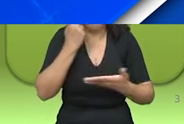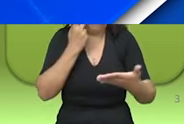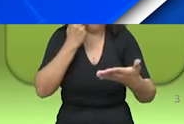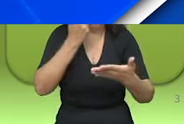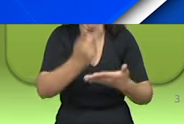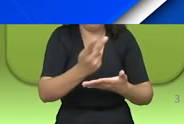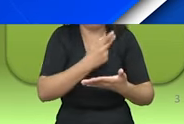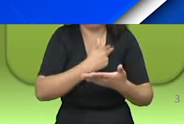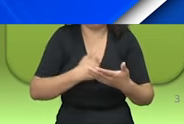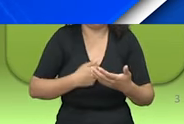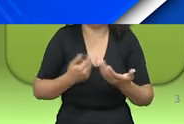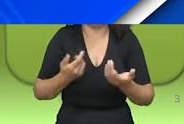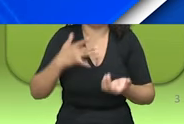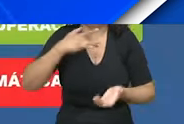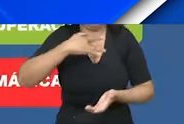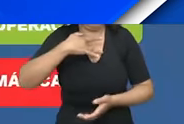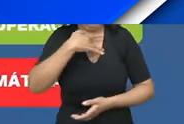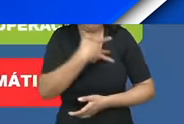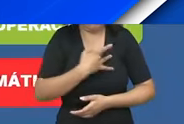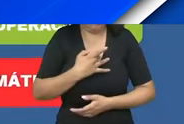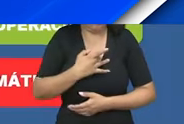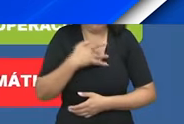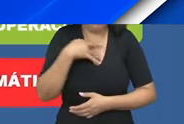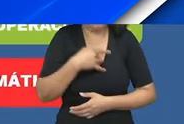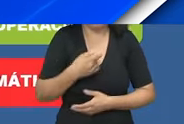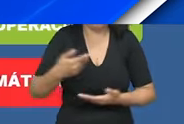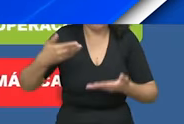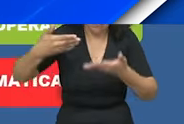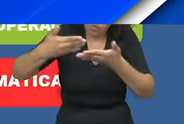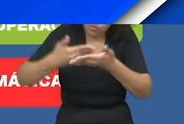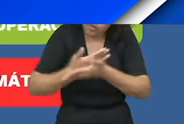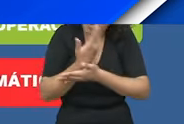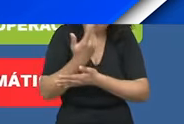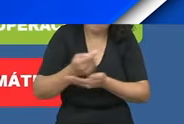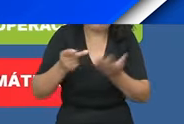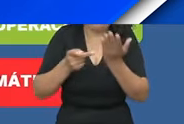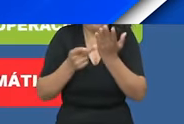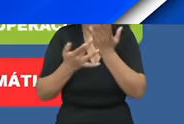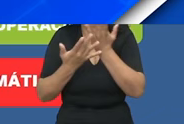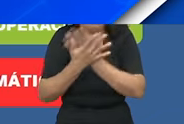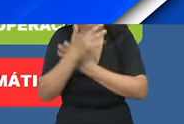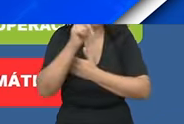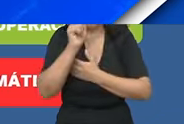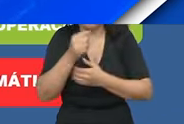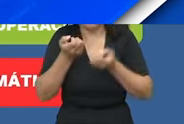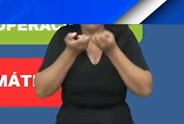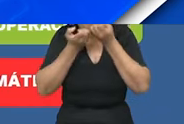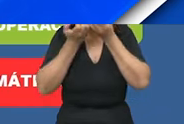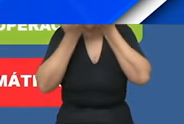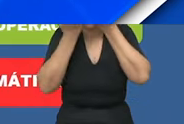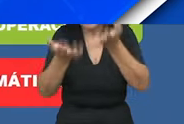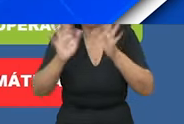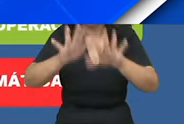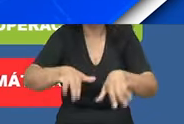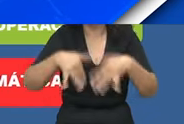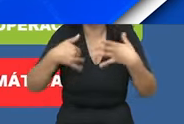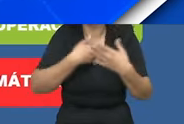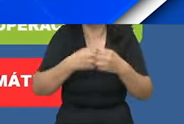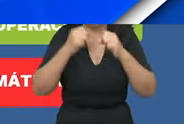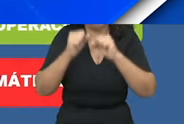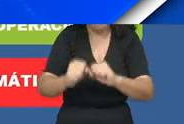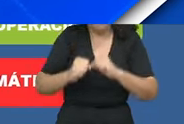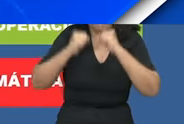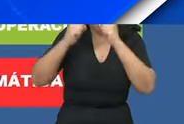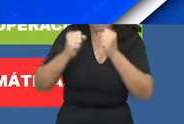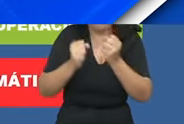identificado la necesidad de crear una nueva aplicación informática y de